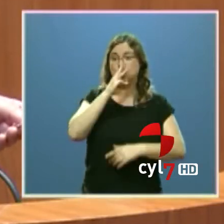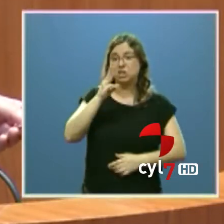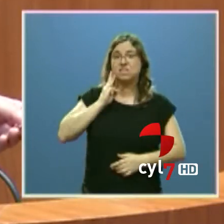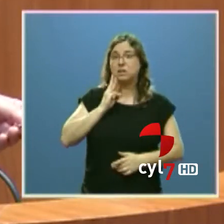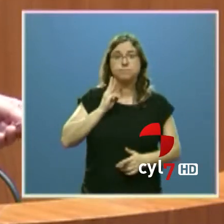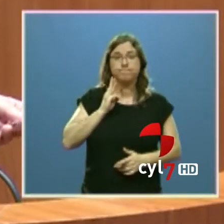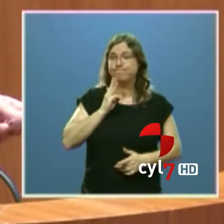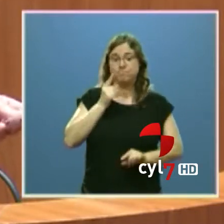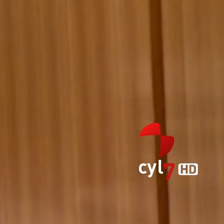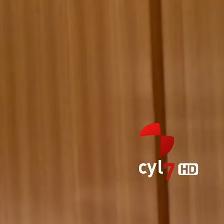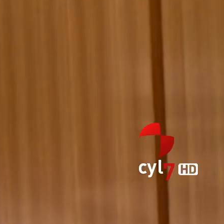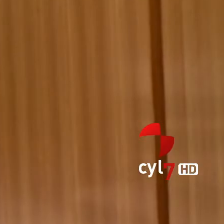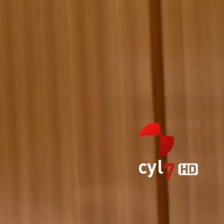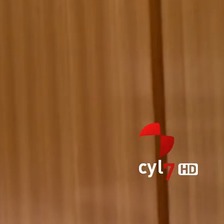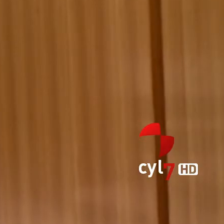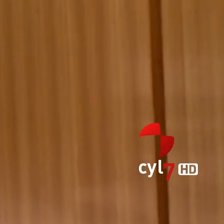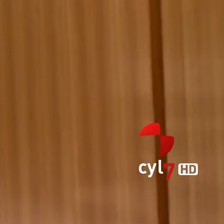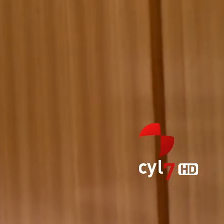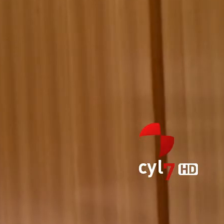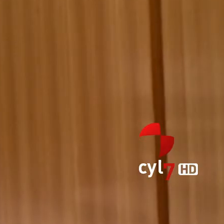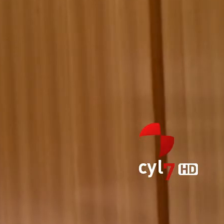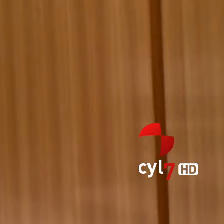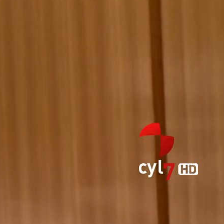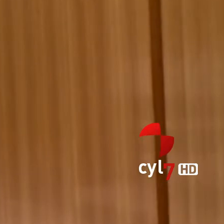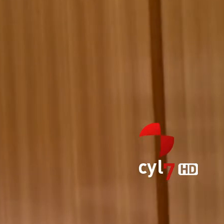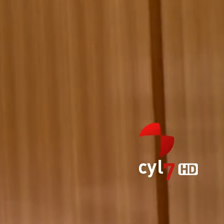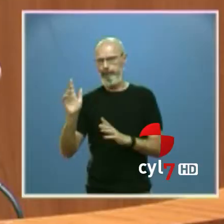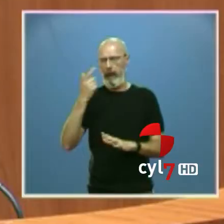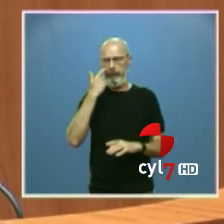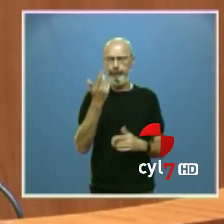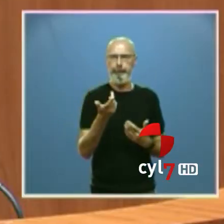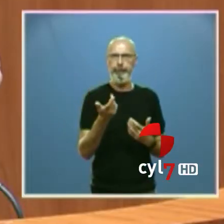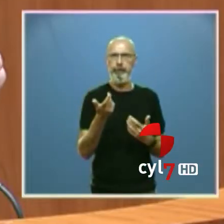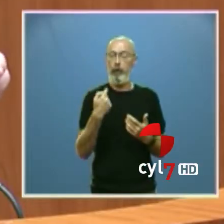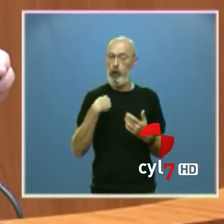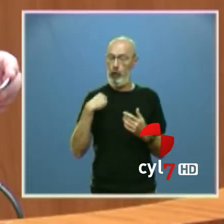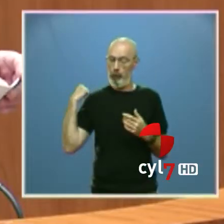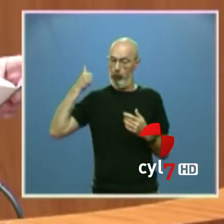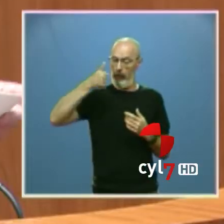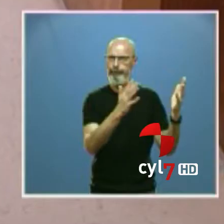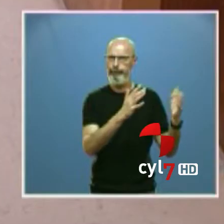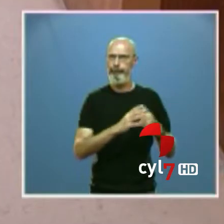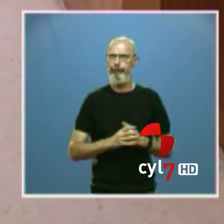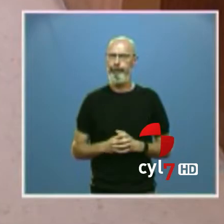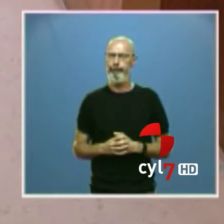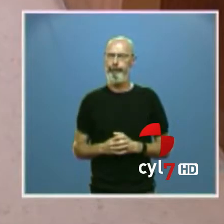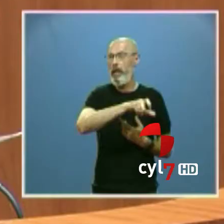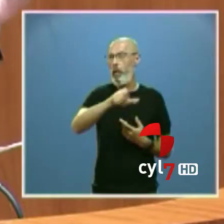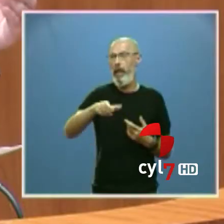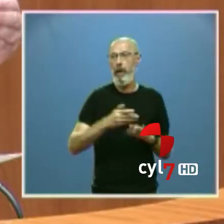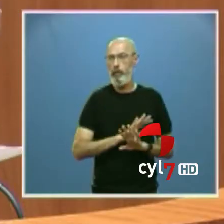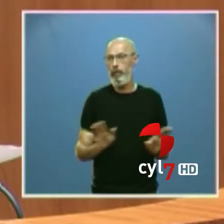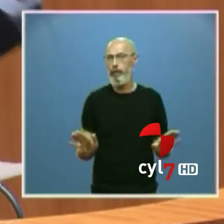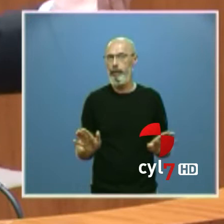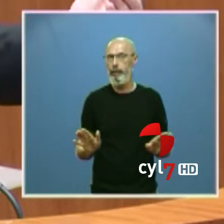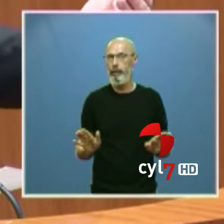años no hubiera tenido presupuestos el presidente basa su defensa en las elecciones ganadas en todos estos años he pasado muchísimas reválidas usted